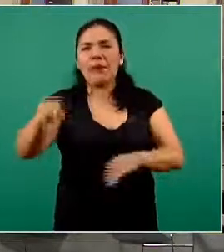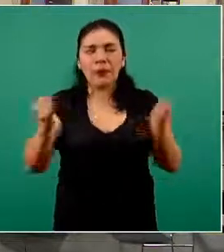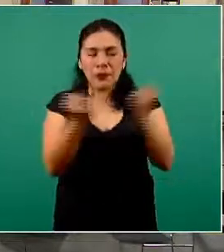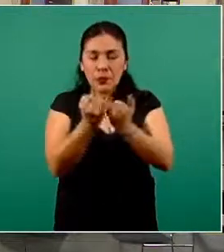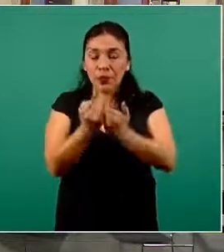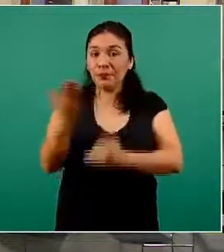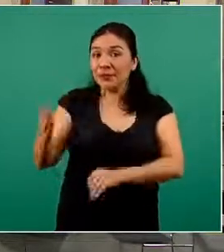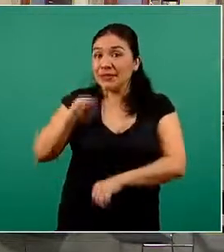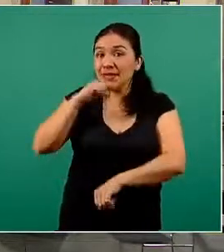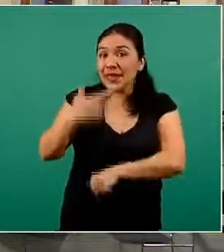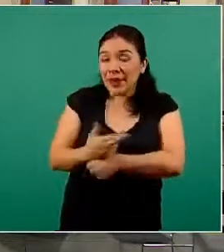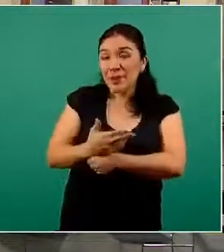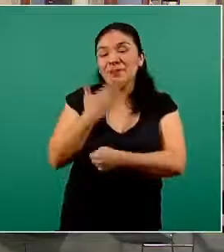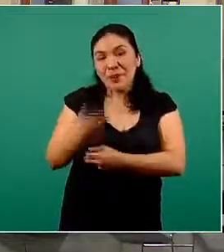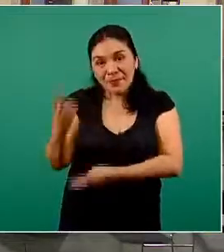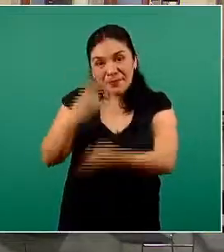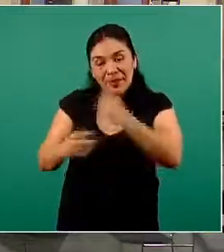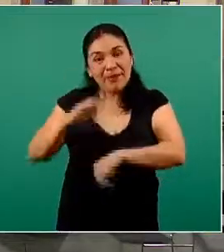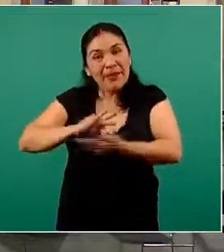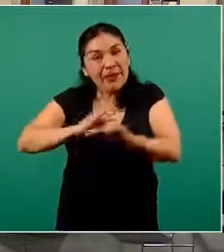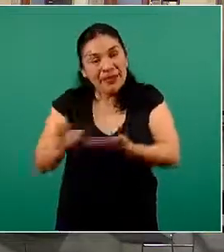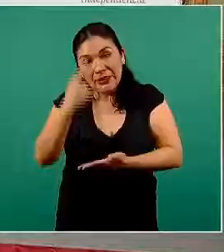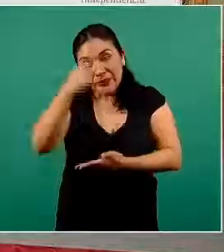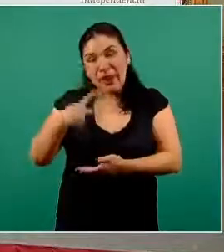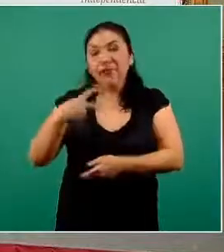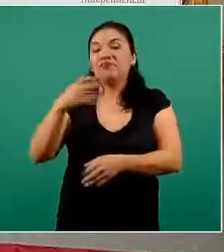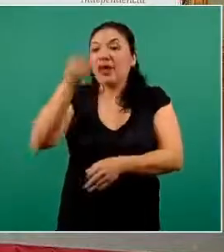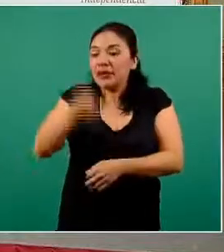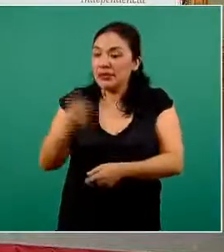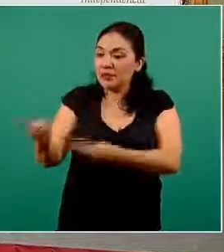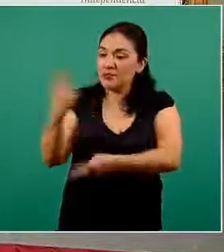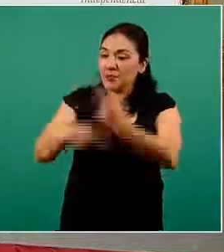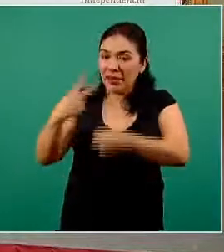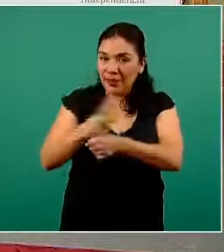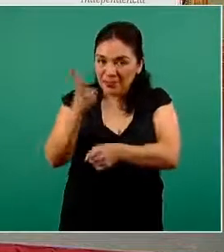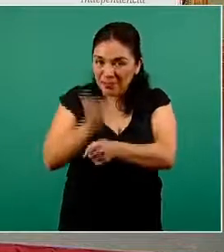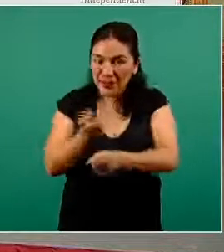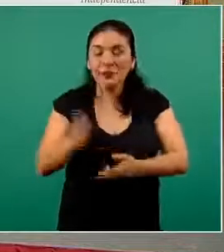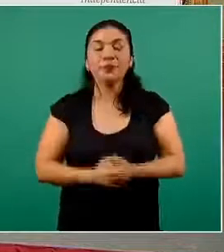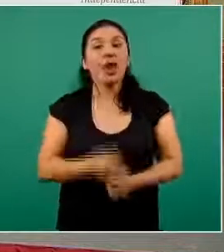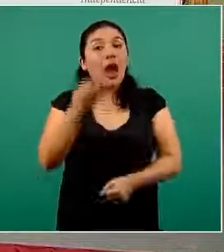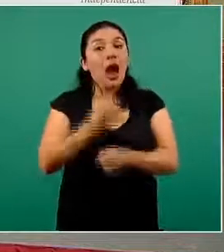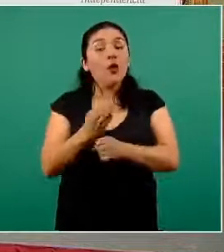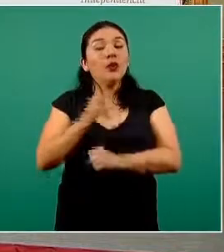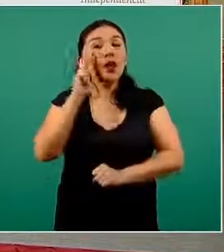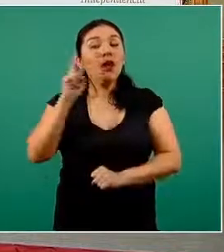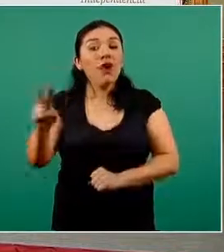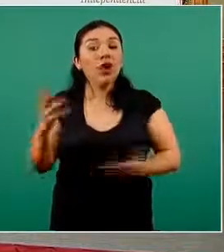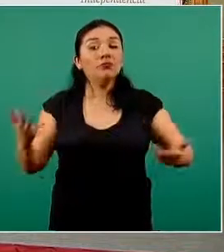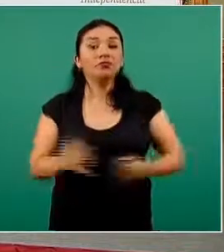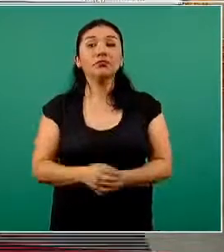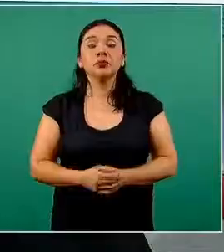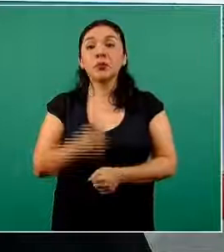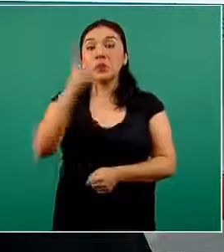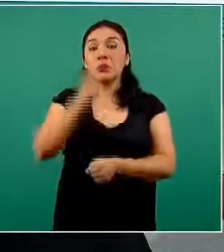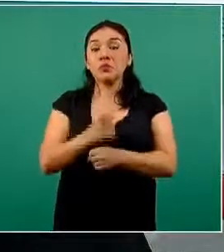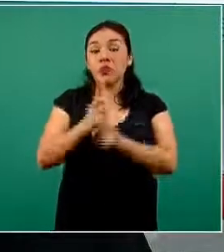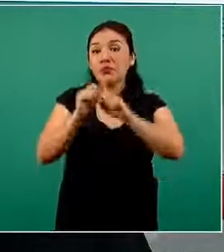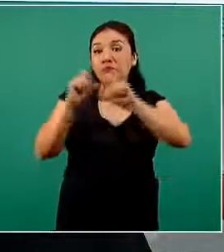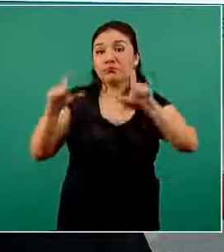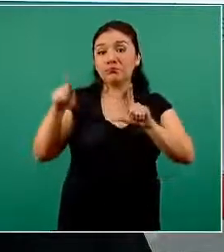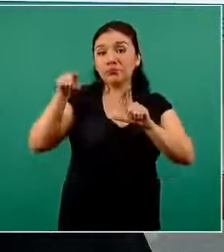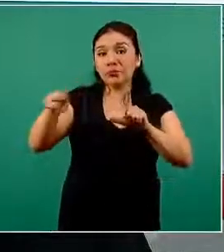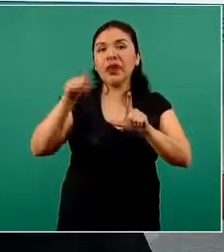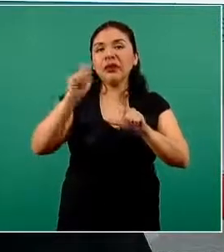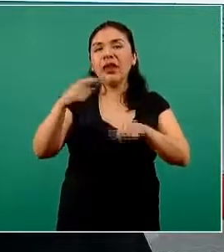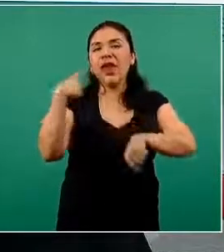Secretario Márquez, bienvenido y muchas gracias por aceptar la invitación. Vamos a observar la primera de nuestras diapositivas,